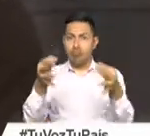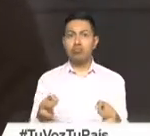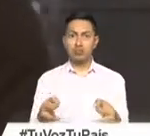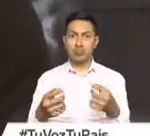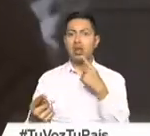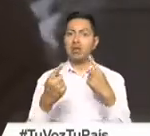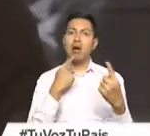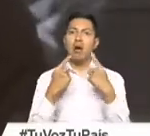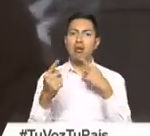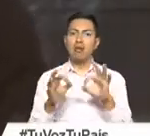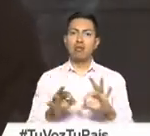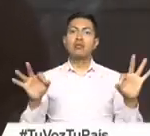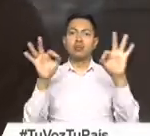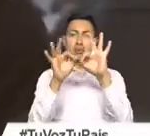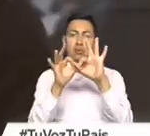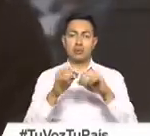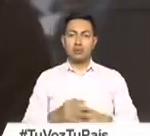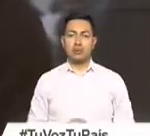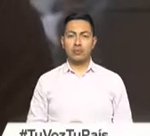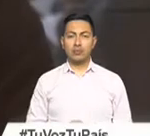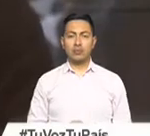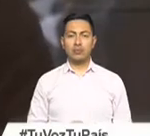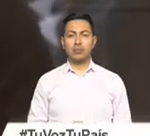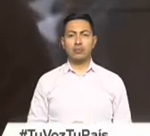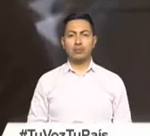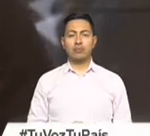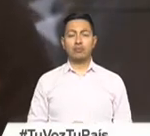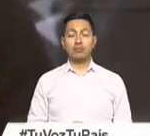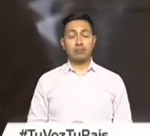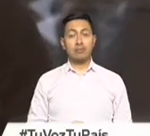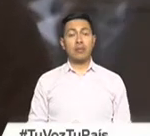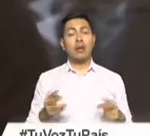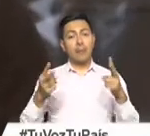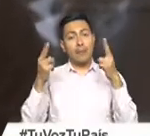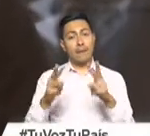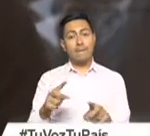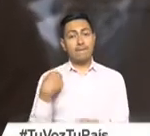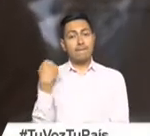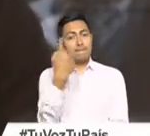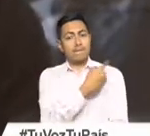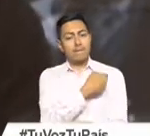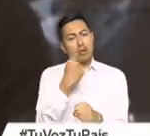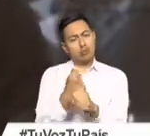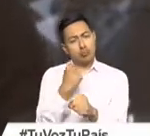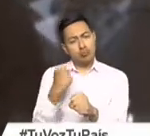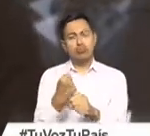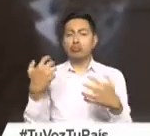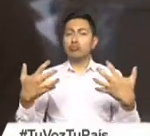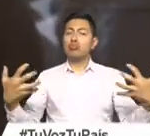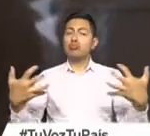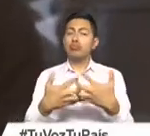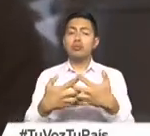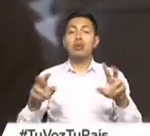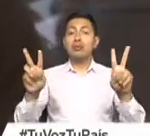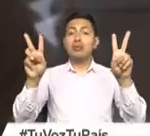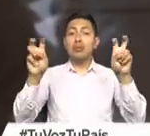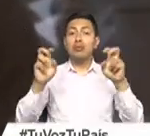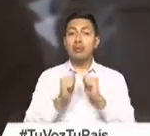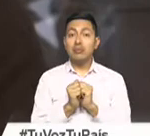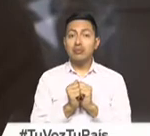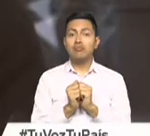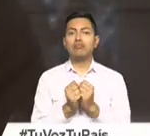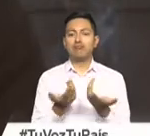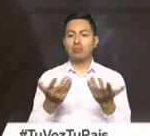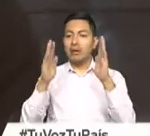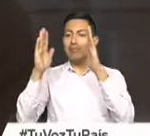diálogo, este nuevo acuerdo. Y también vamos a trabajar de manera conjunta en la construcción de un gran